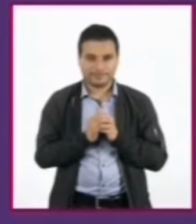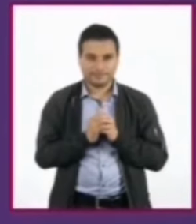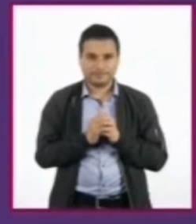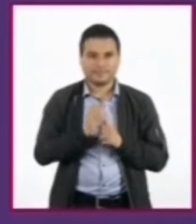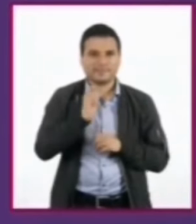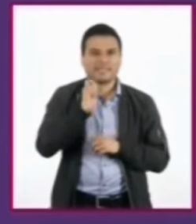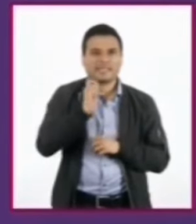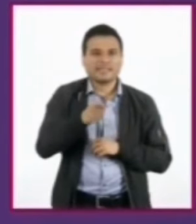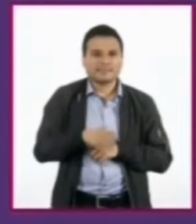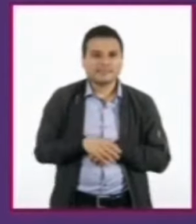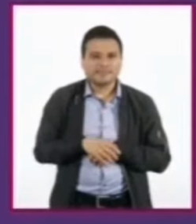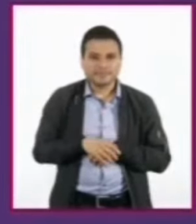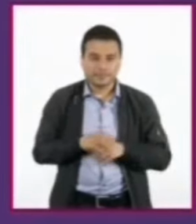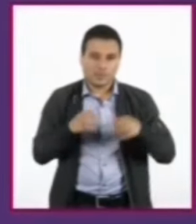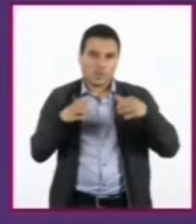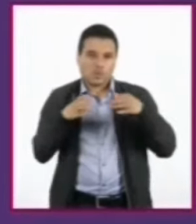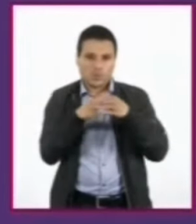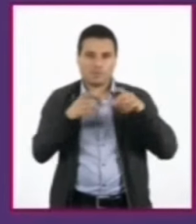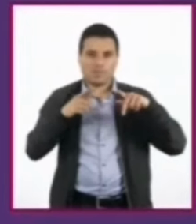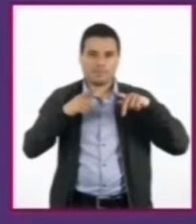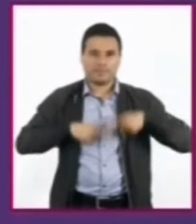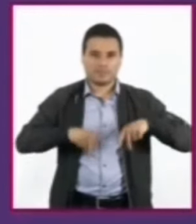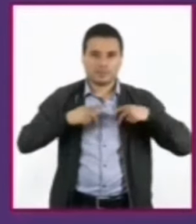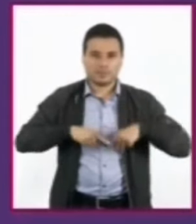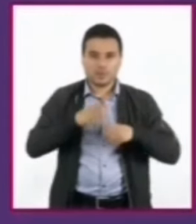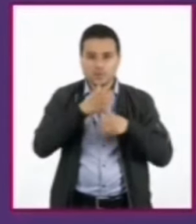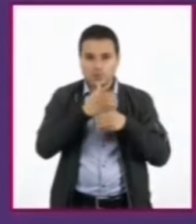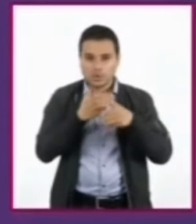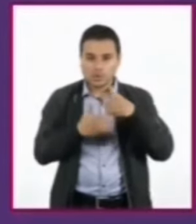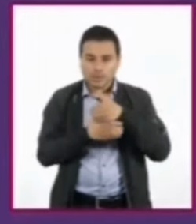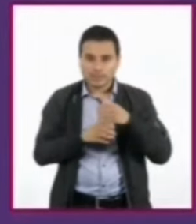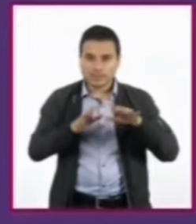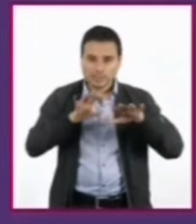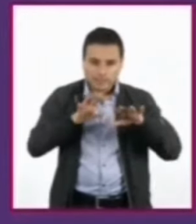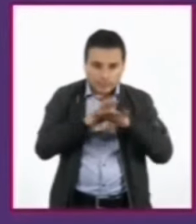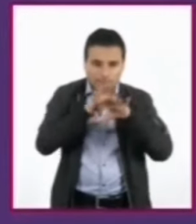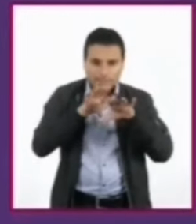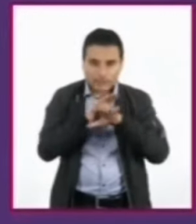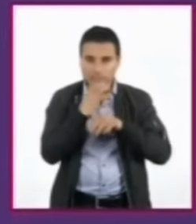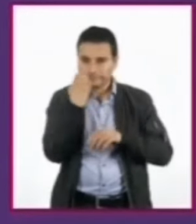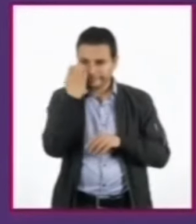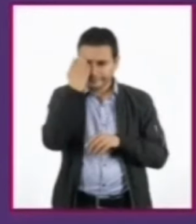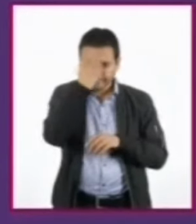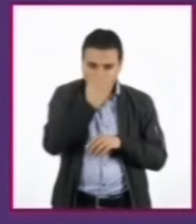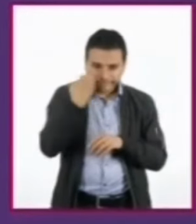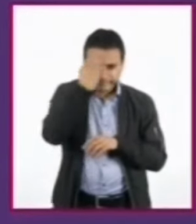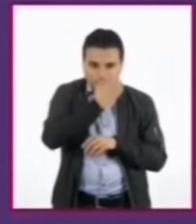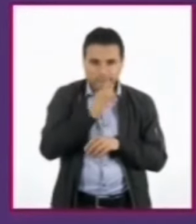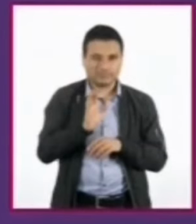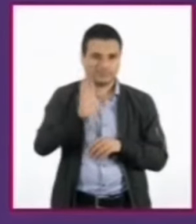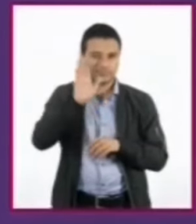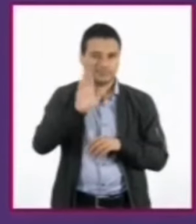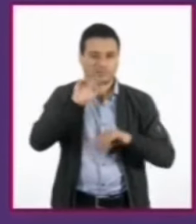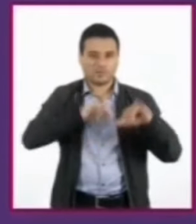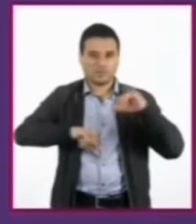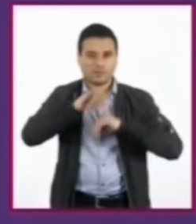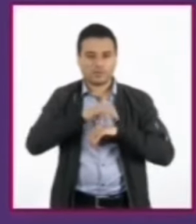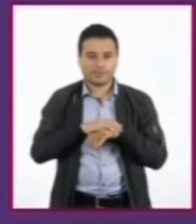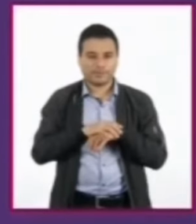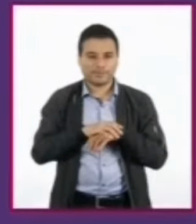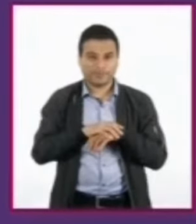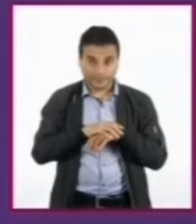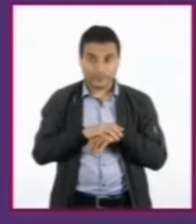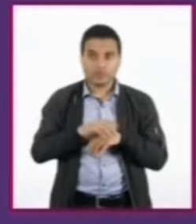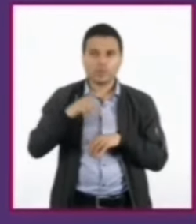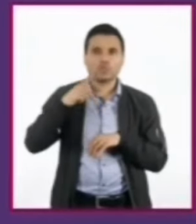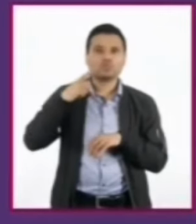Alquimistas. Estudiaban las transformaciones de los materiales a través de experimentos y técnicas de laboratorio. Sin embargo, el